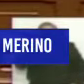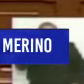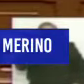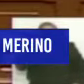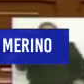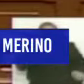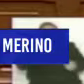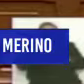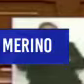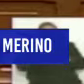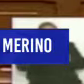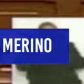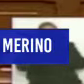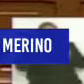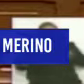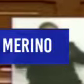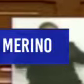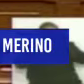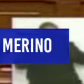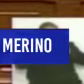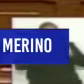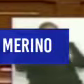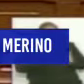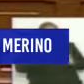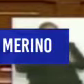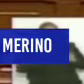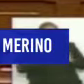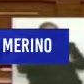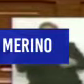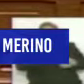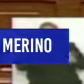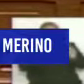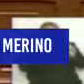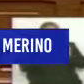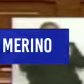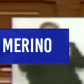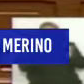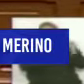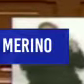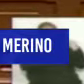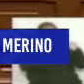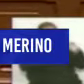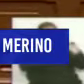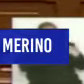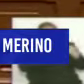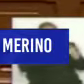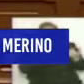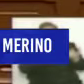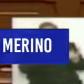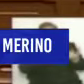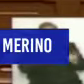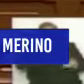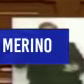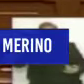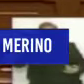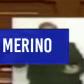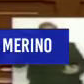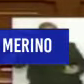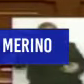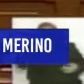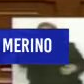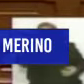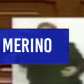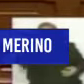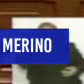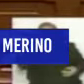la palabra, de que acá hay una mafia en este Congreso. Esas palabras irresponsables que ha vertido el día de hoy Iván Quispe no pueden ser toleradas